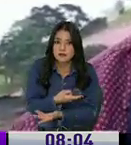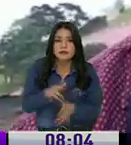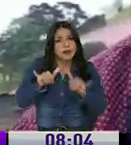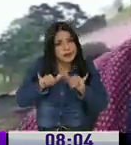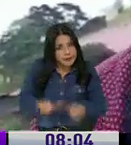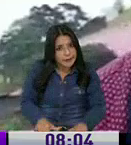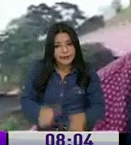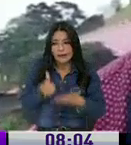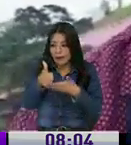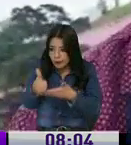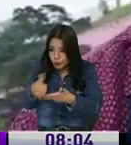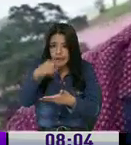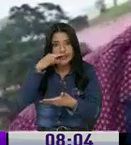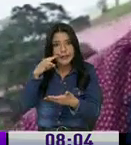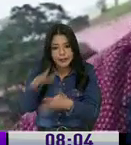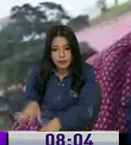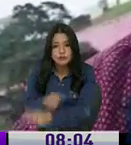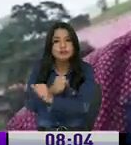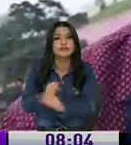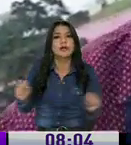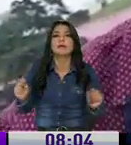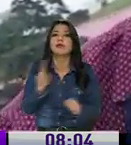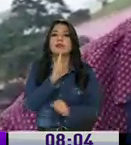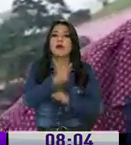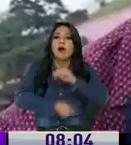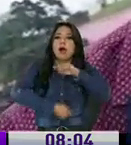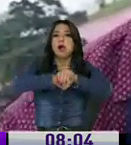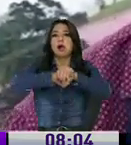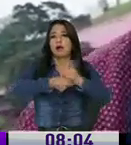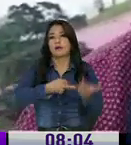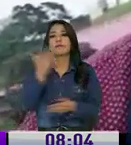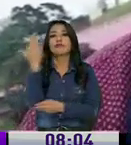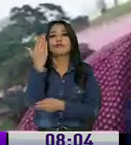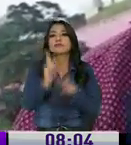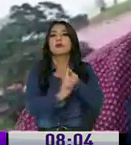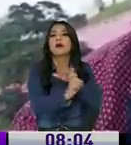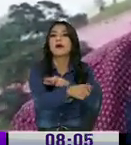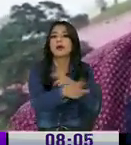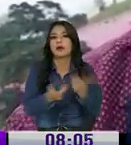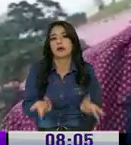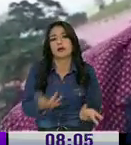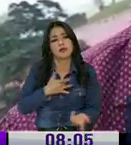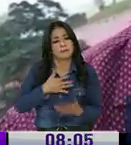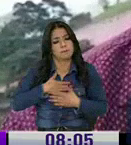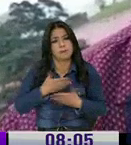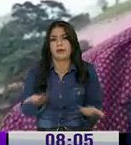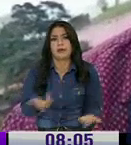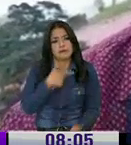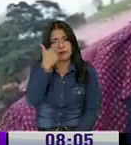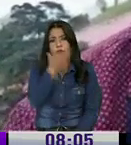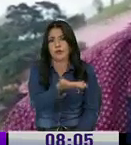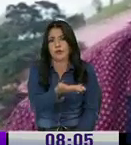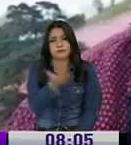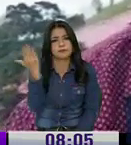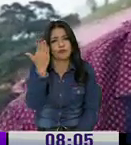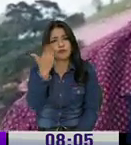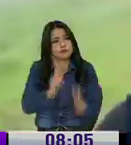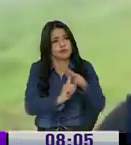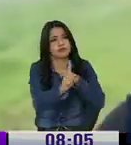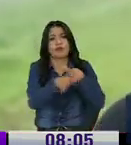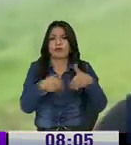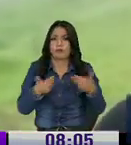el rescate a los niños y se escondió por el monte, huyó. Es muy lamentable realmente ese tipo de